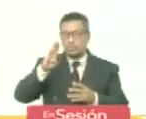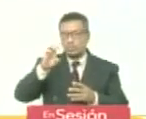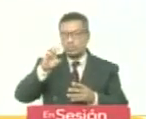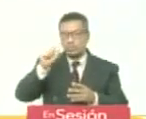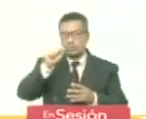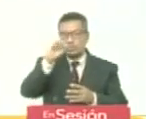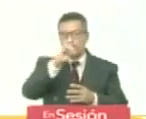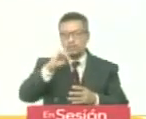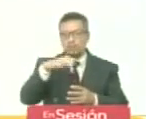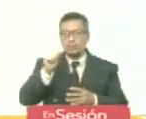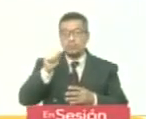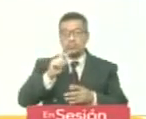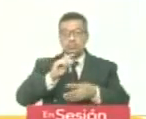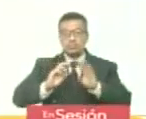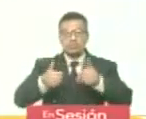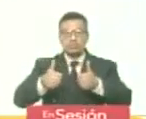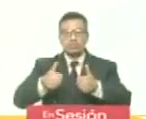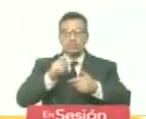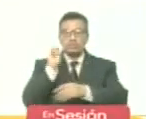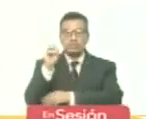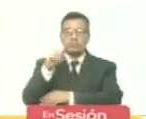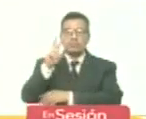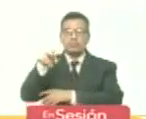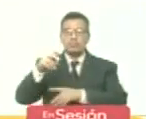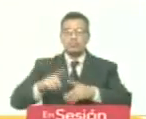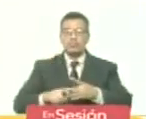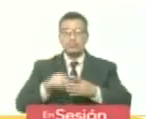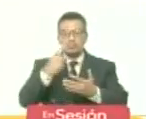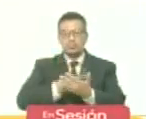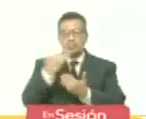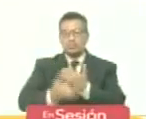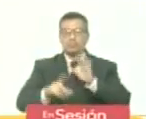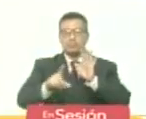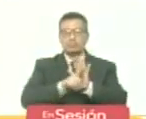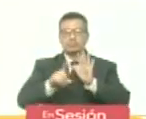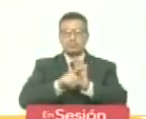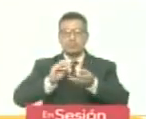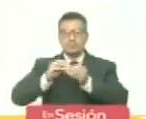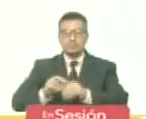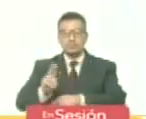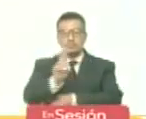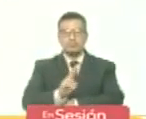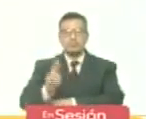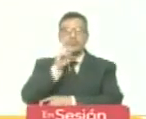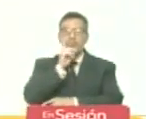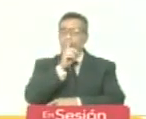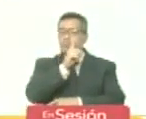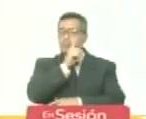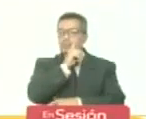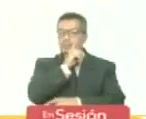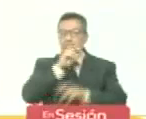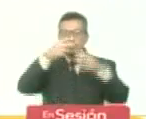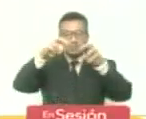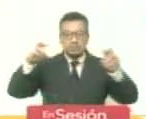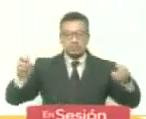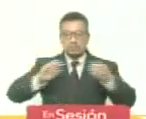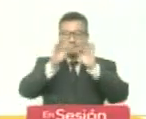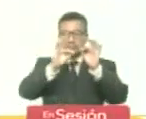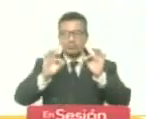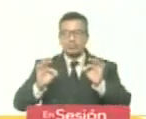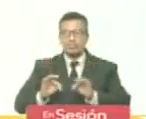la cual remiten por iniciativa parlamentaria el proyecto de ley que regula el uso del nombre, títulos y